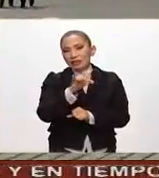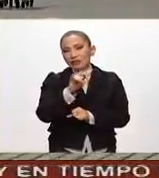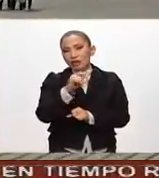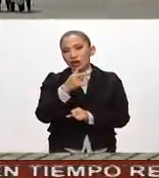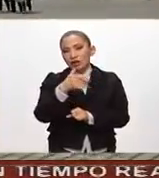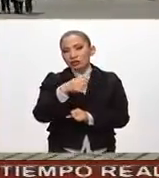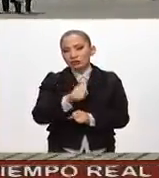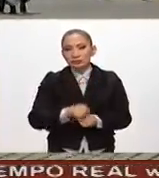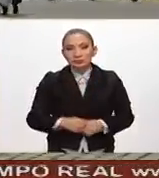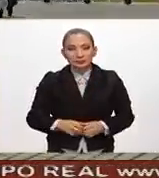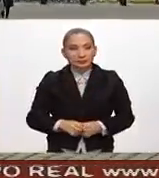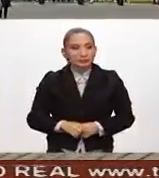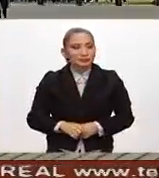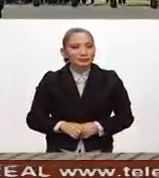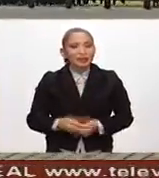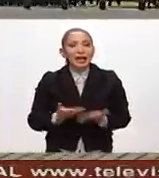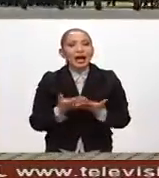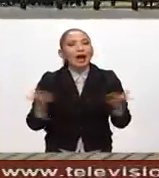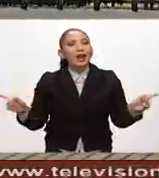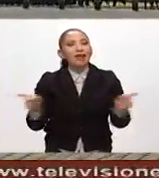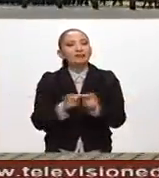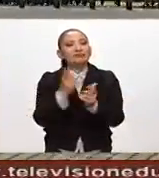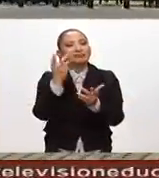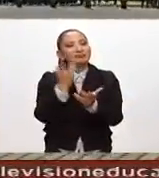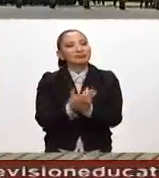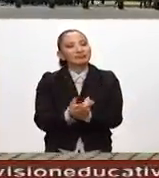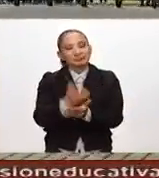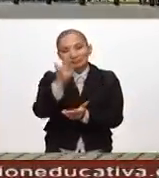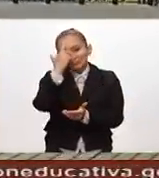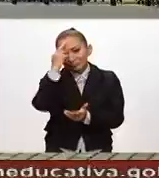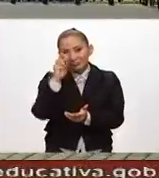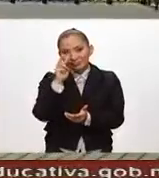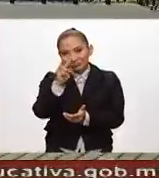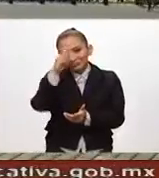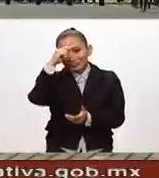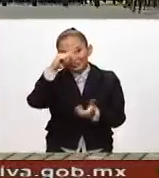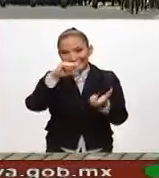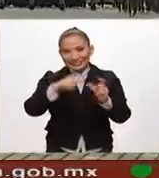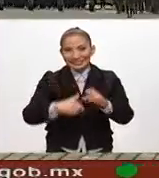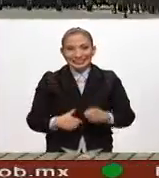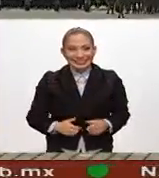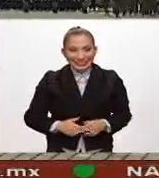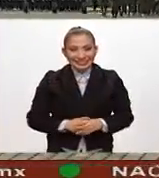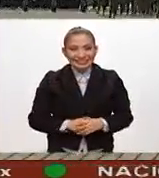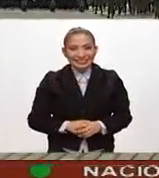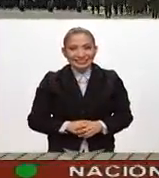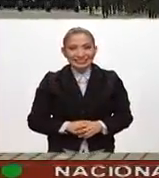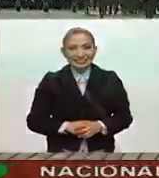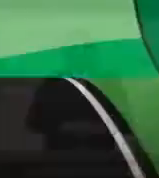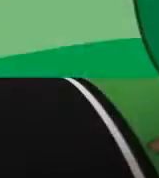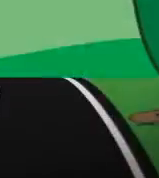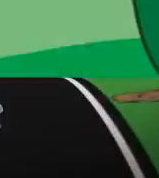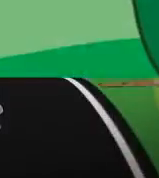Cienfuegos. Vamos a ir a una pausa. Les recuerdo que está usted viendo México al Día.